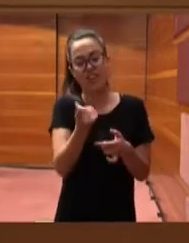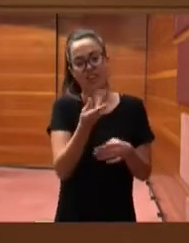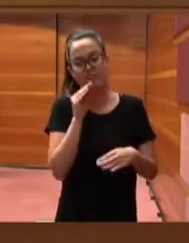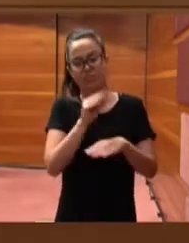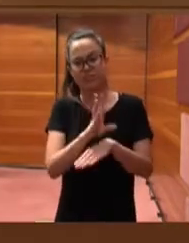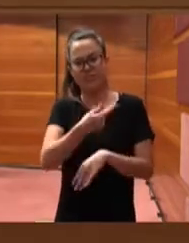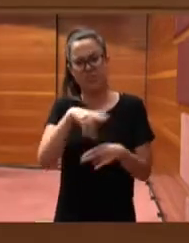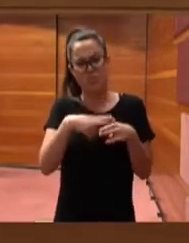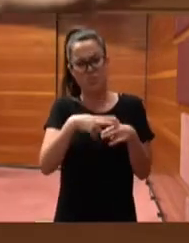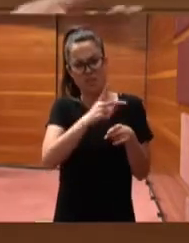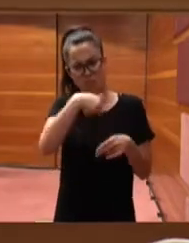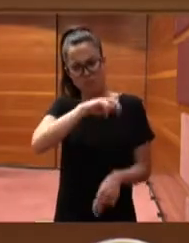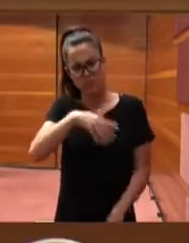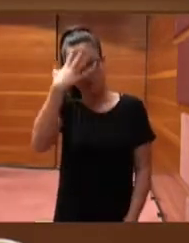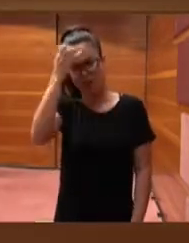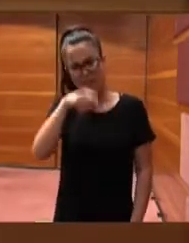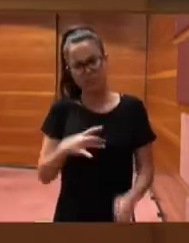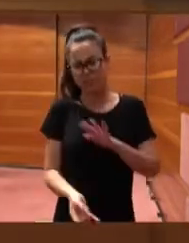hicimos esa política? ¿Cuál era su finalidad?